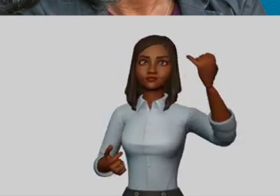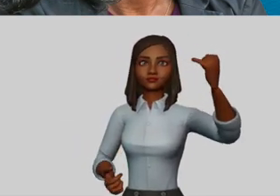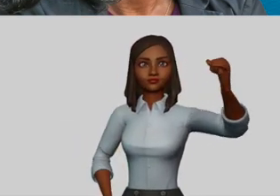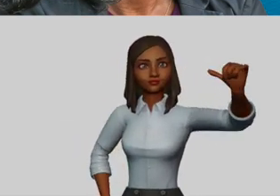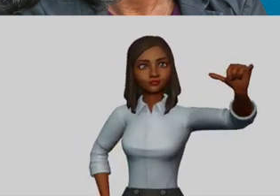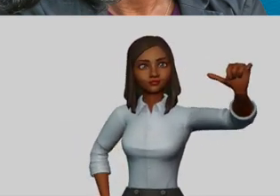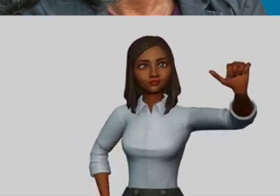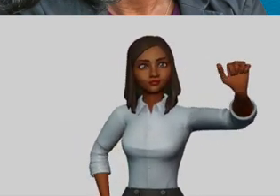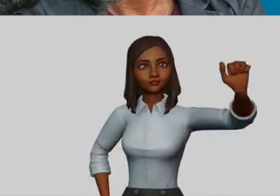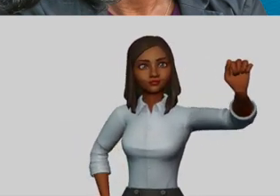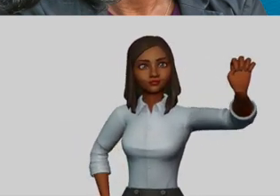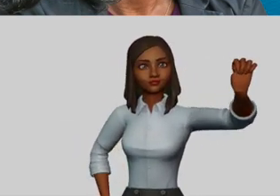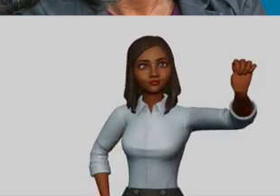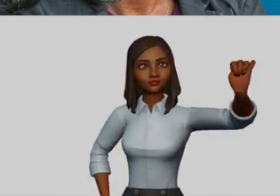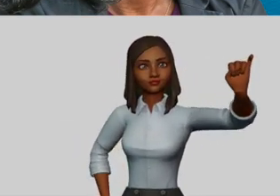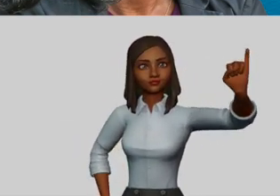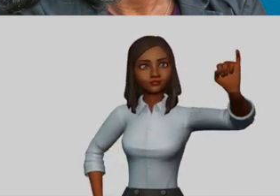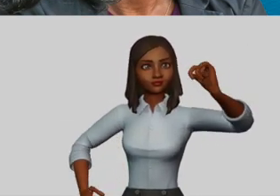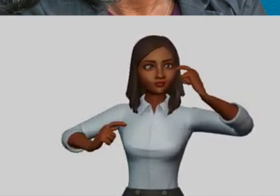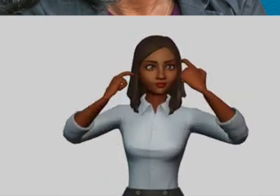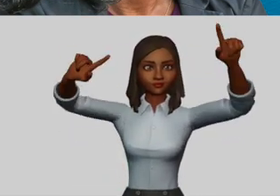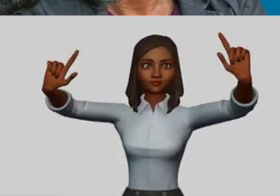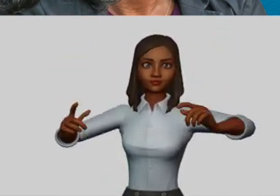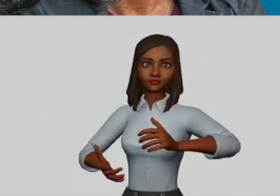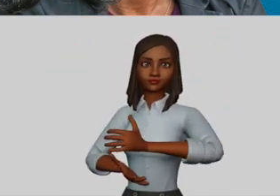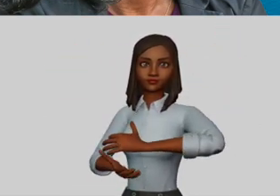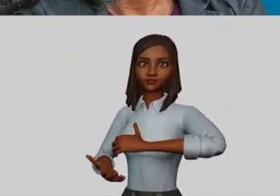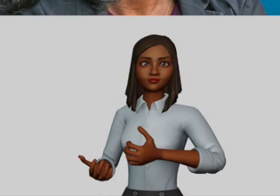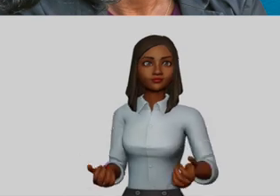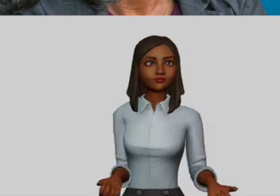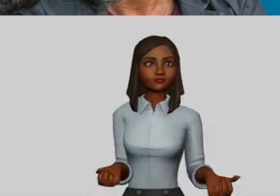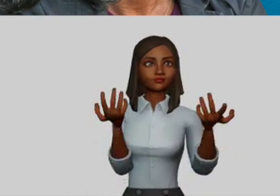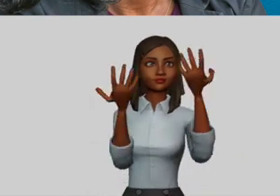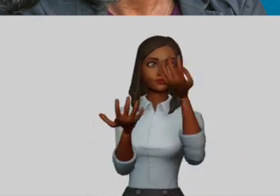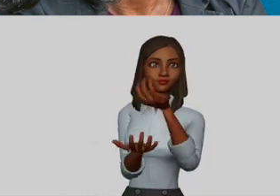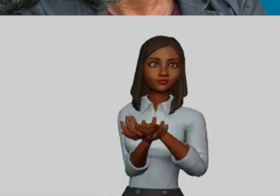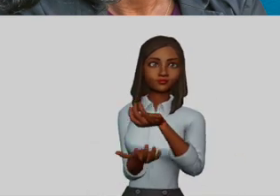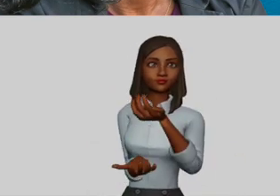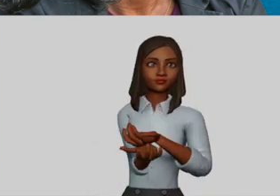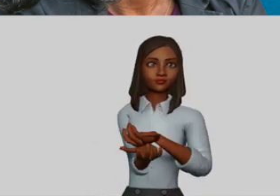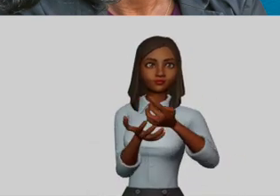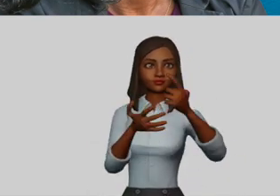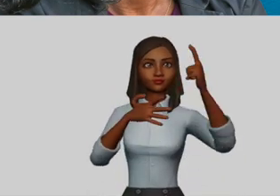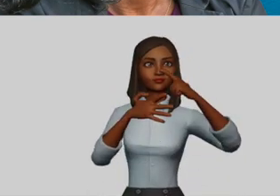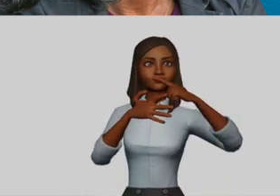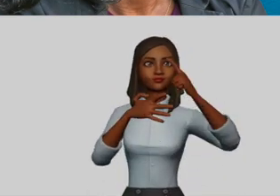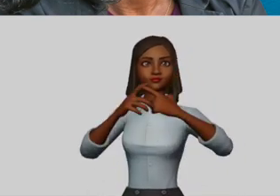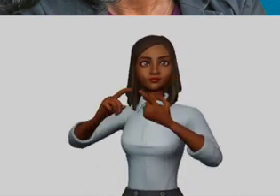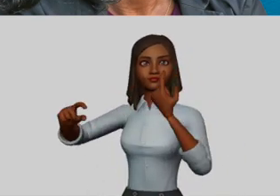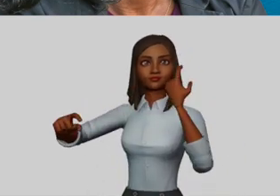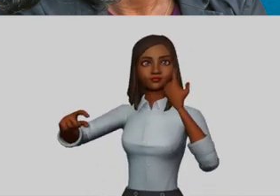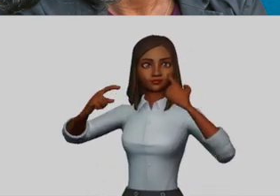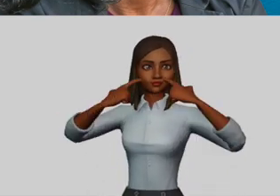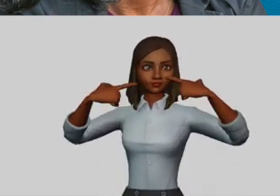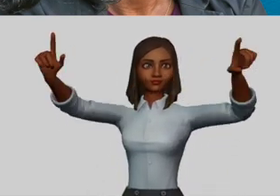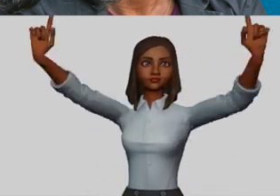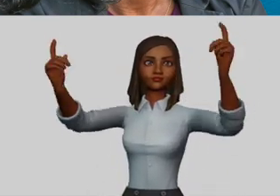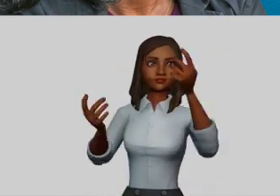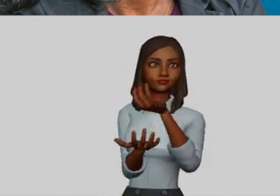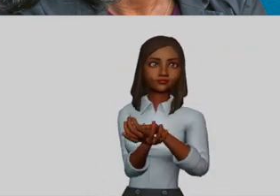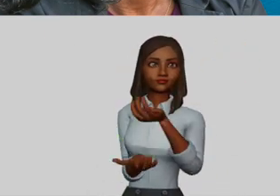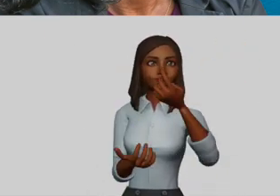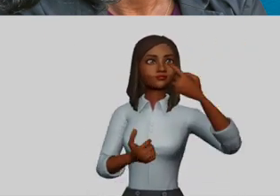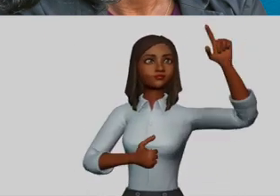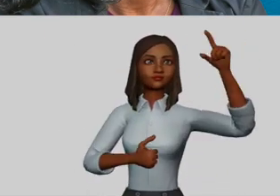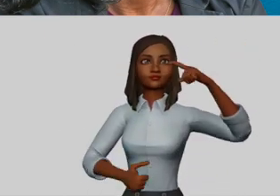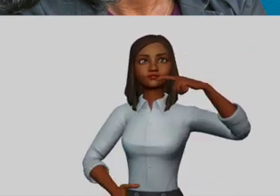feliz. Yo creo que este episodio va a ser uno... bueno, es uno que yo tengo la semana entera pensando en él. A ver qué